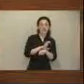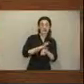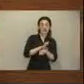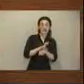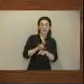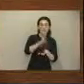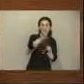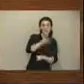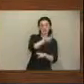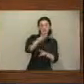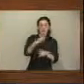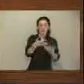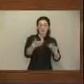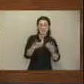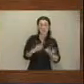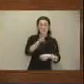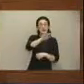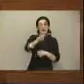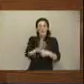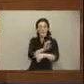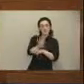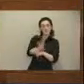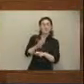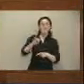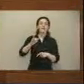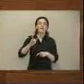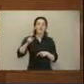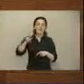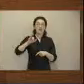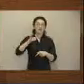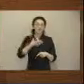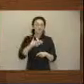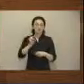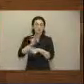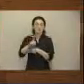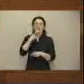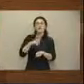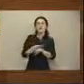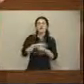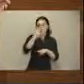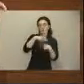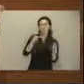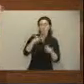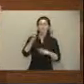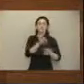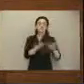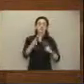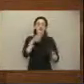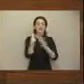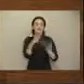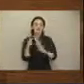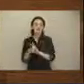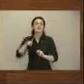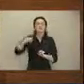sendas preguntas por escrito que habíamos formulado tanto Izquierda Unida como nosotros. Dicen: sabemos que la Administración pública son otras las personas que preparan las respuestas que